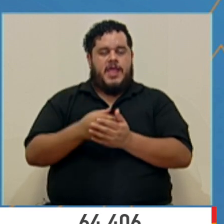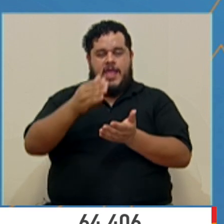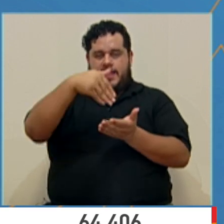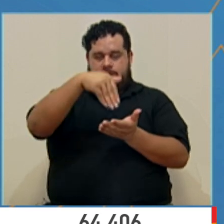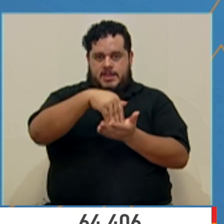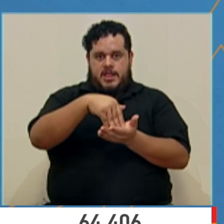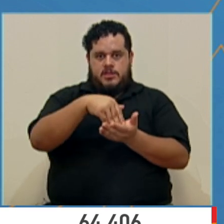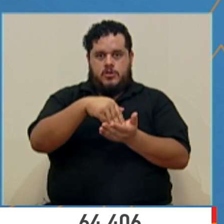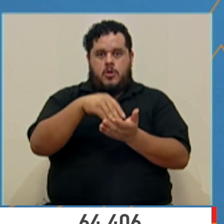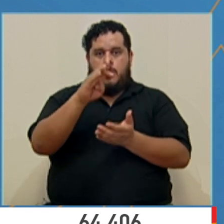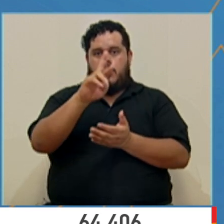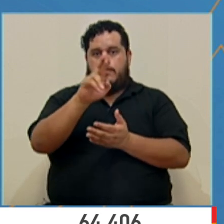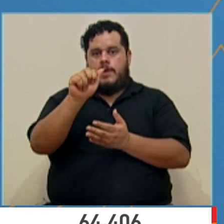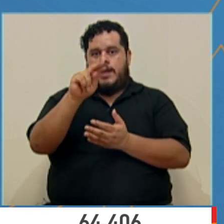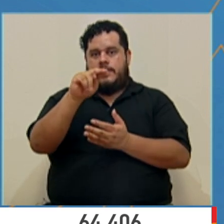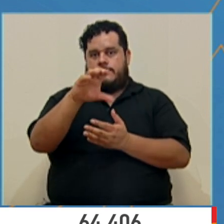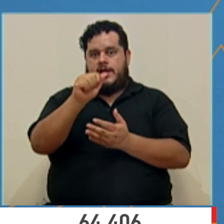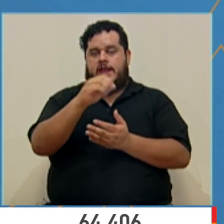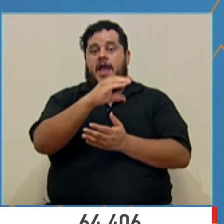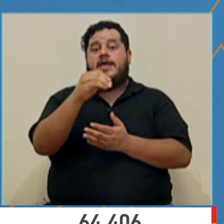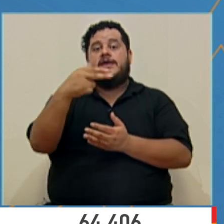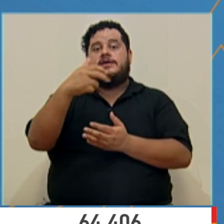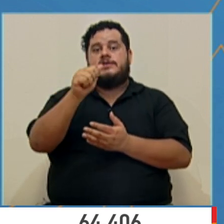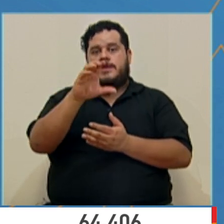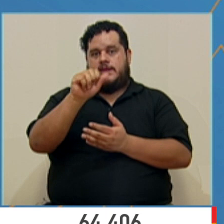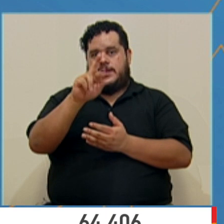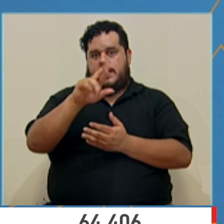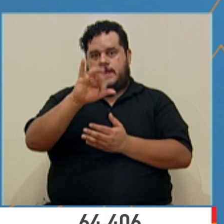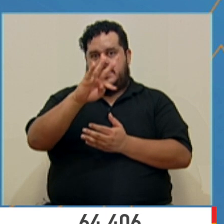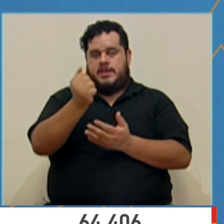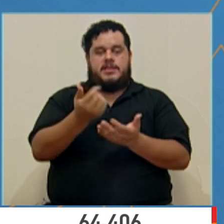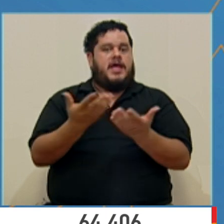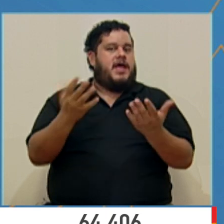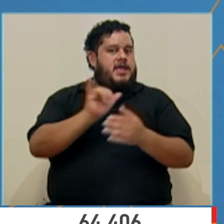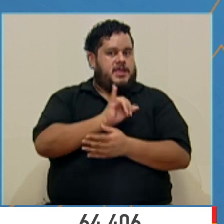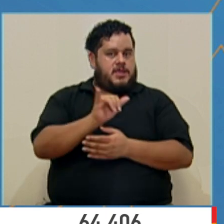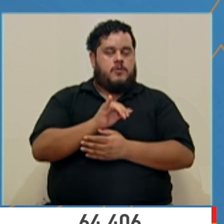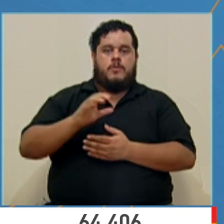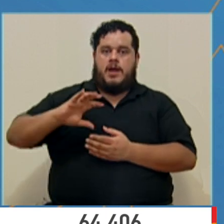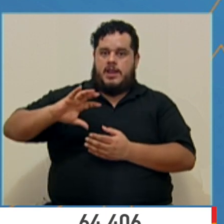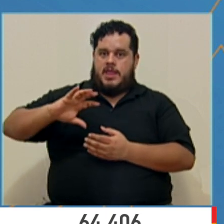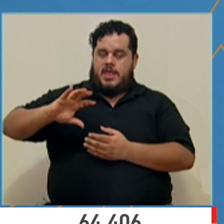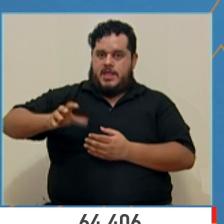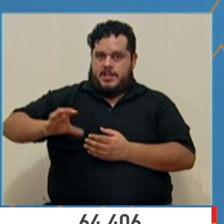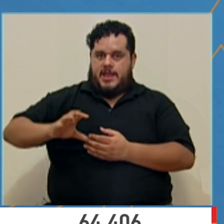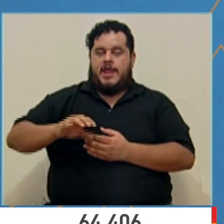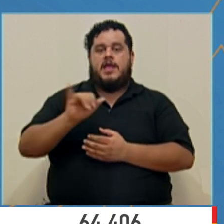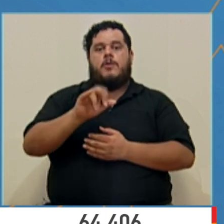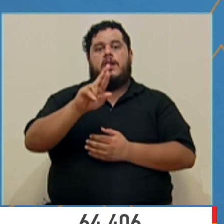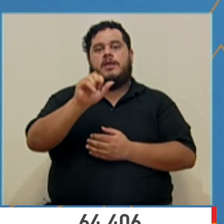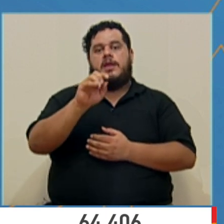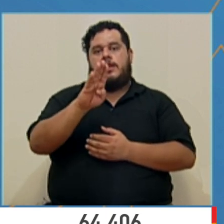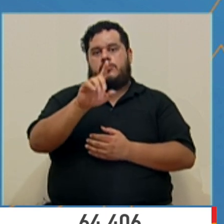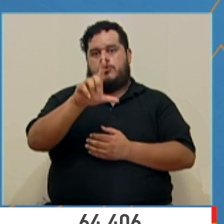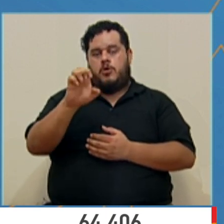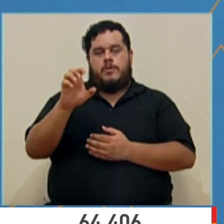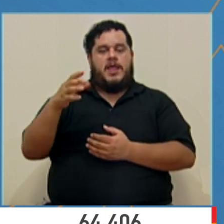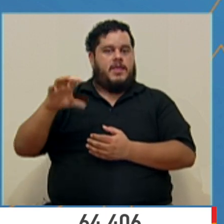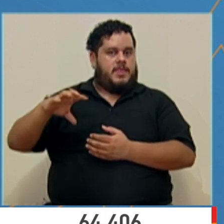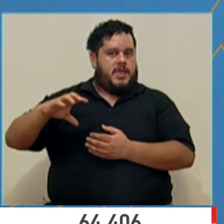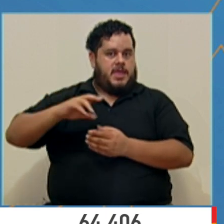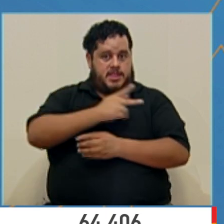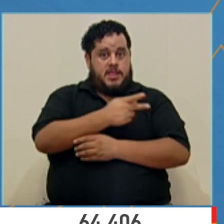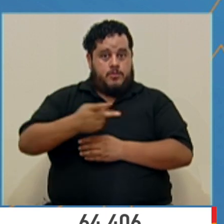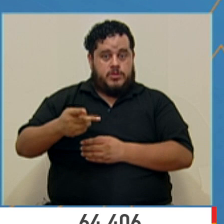Centro, Barranca y Chacarita se mantienen en alerta naranja, igual que el Roble de Punta Arenas, asimismo el cantón